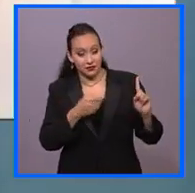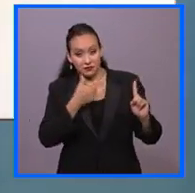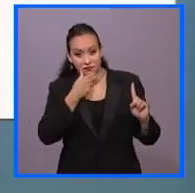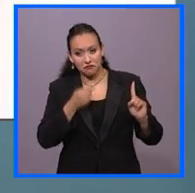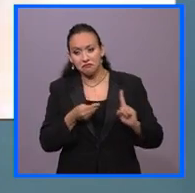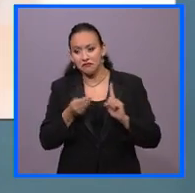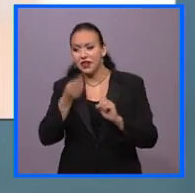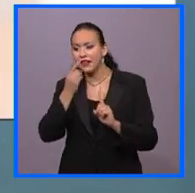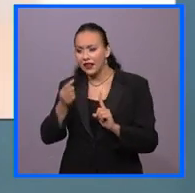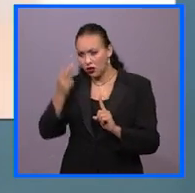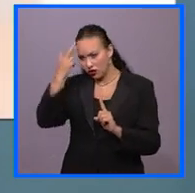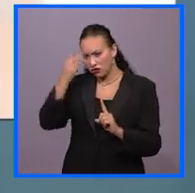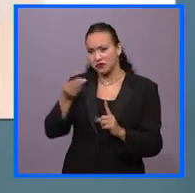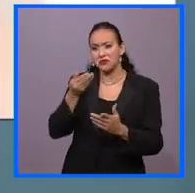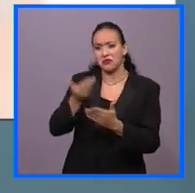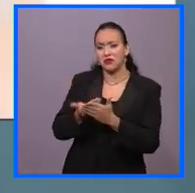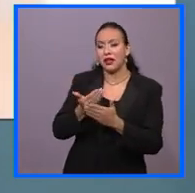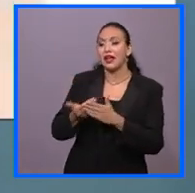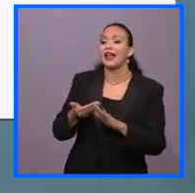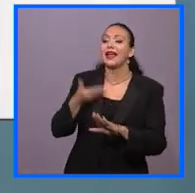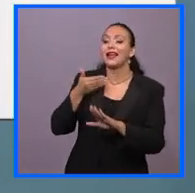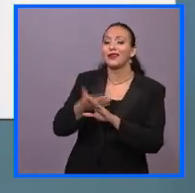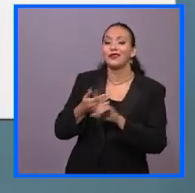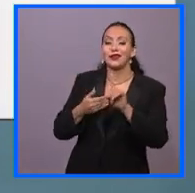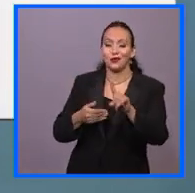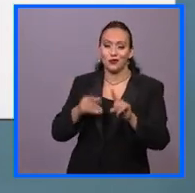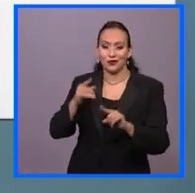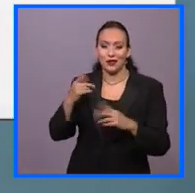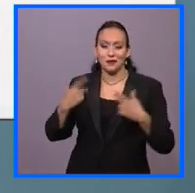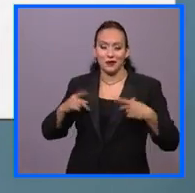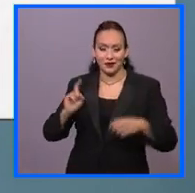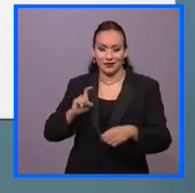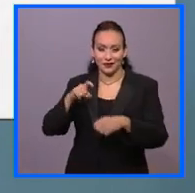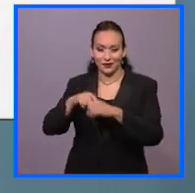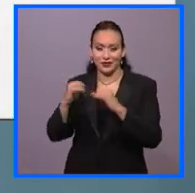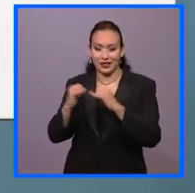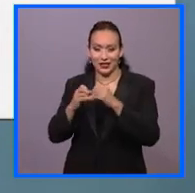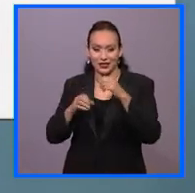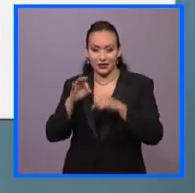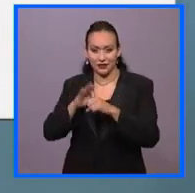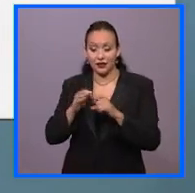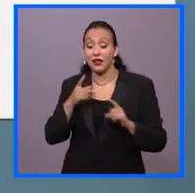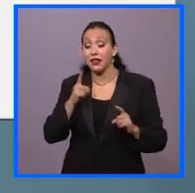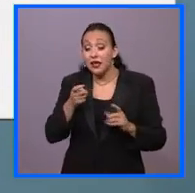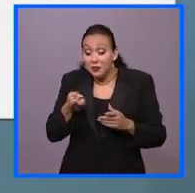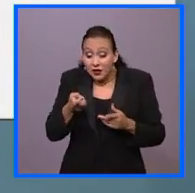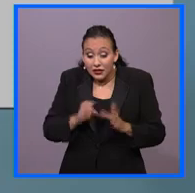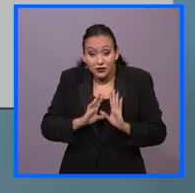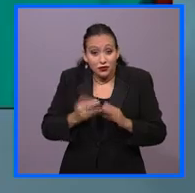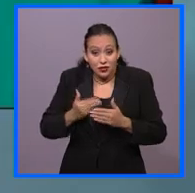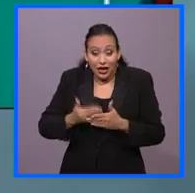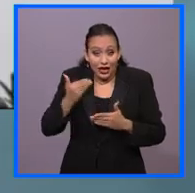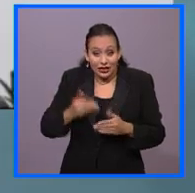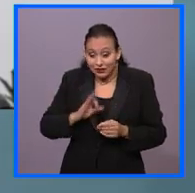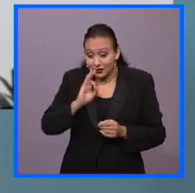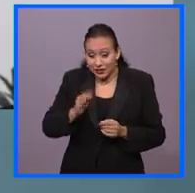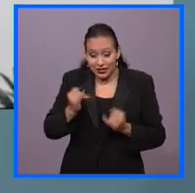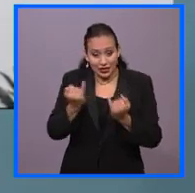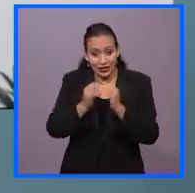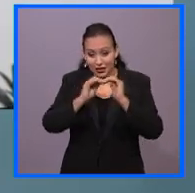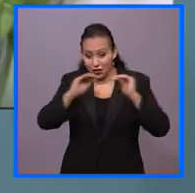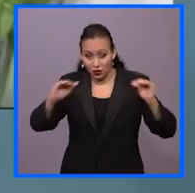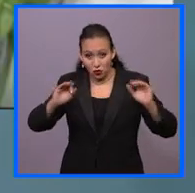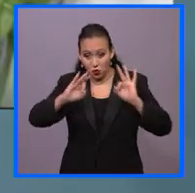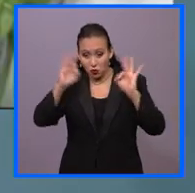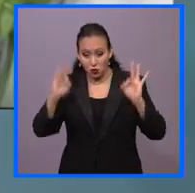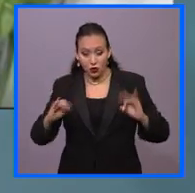los argumentos en contra de una integrante del Instituto Electoral local cuando se aprobaron los criterios de paridad, por lo que no se